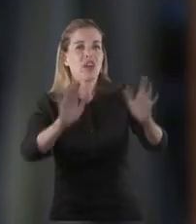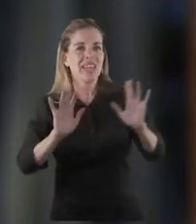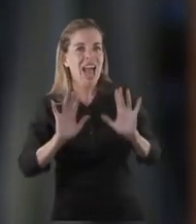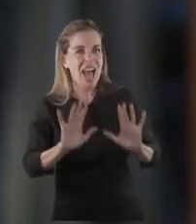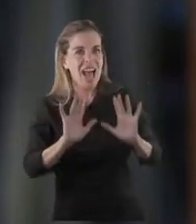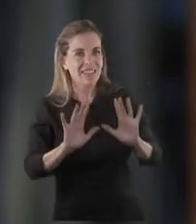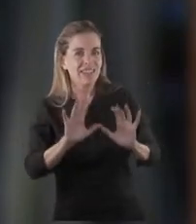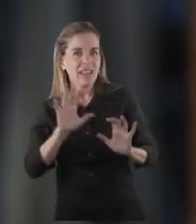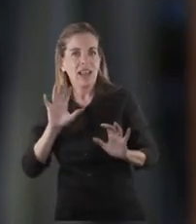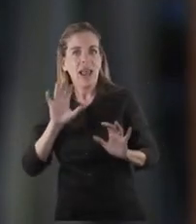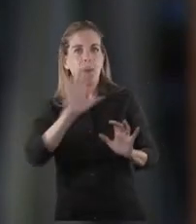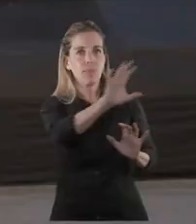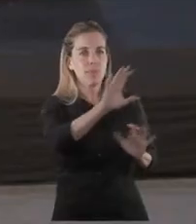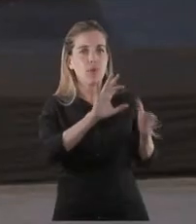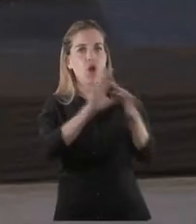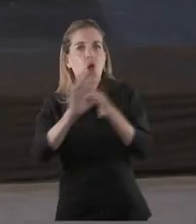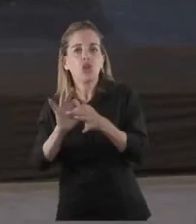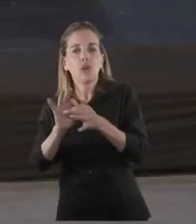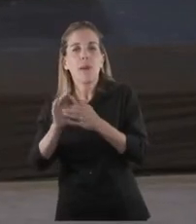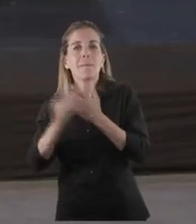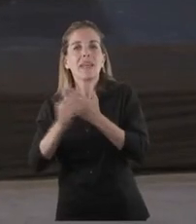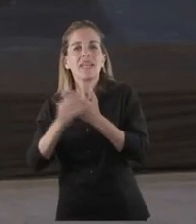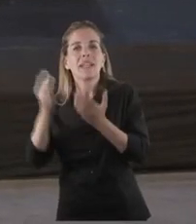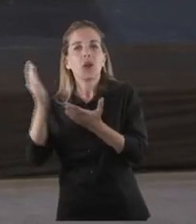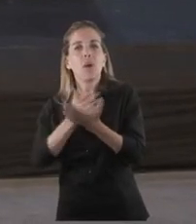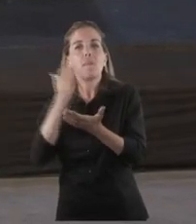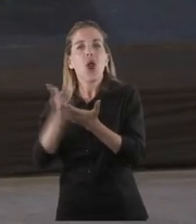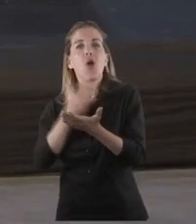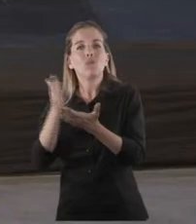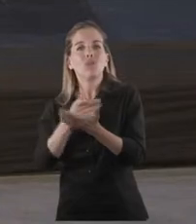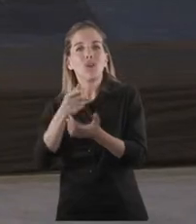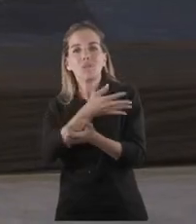en su Ministerio de Producción, como decían,